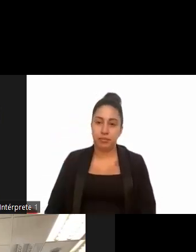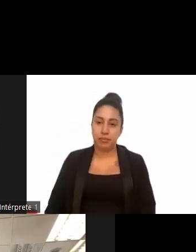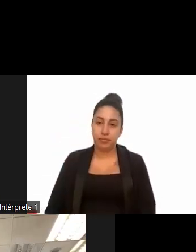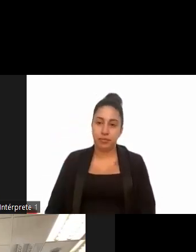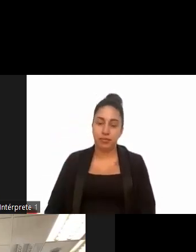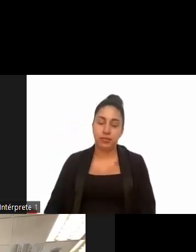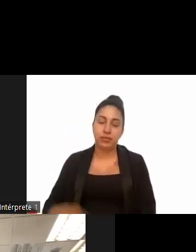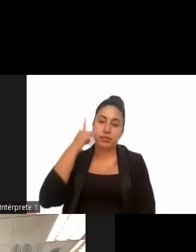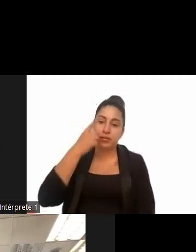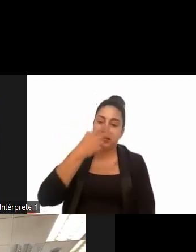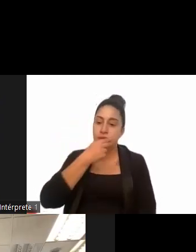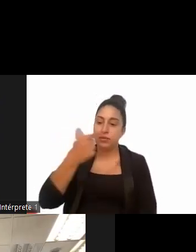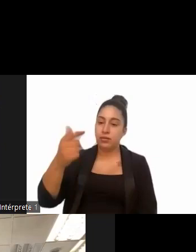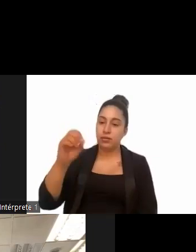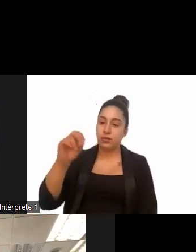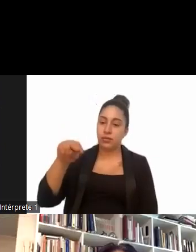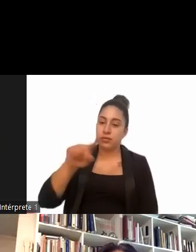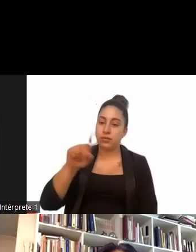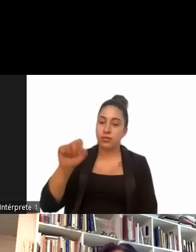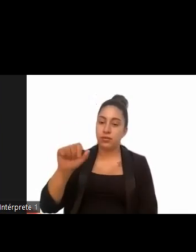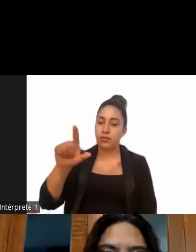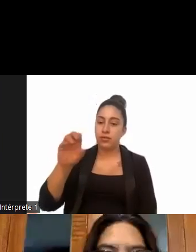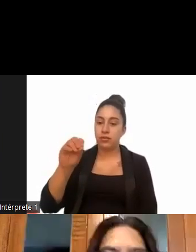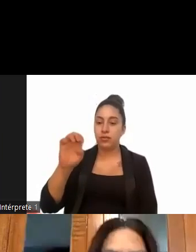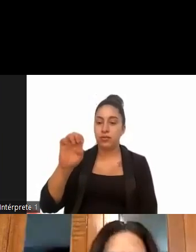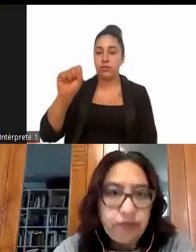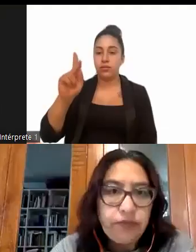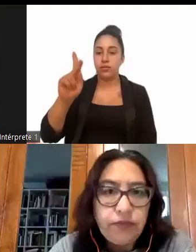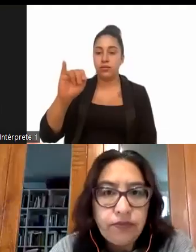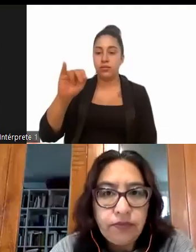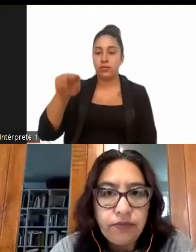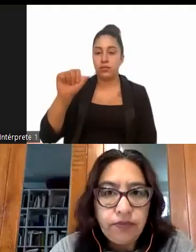Diputado José Gonzalo Espina Miranda.